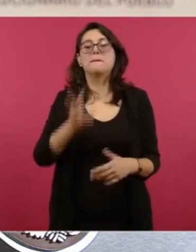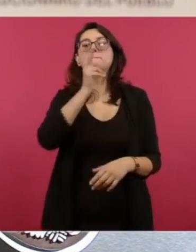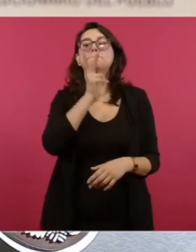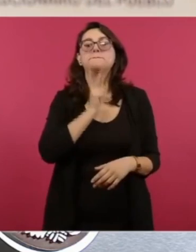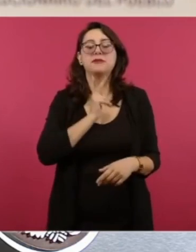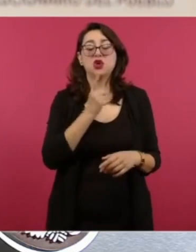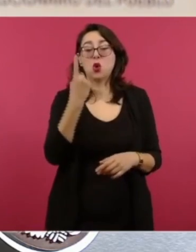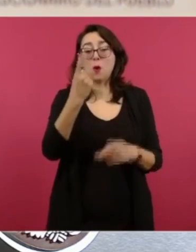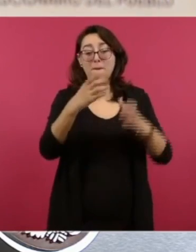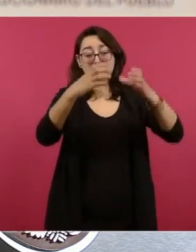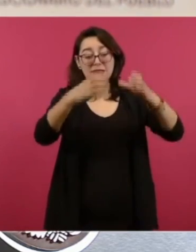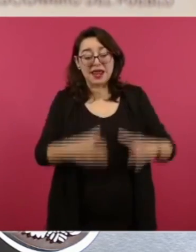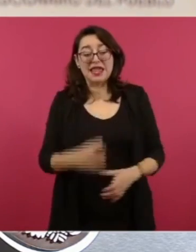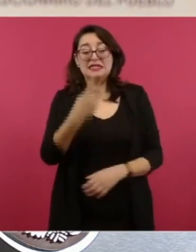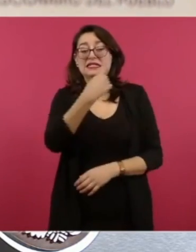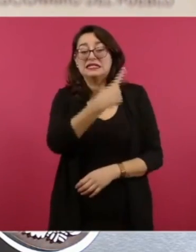$100